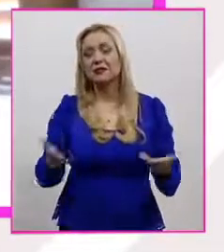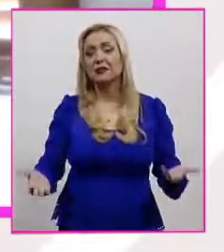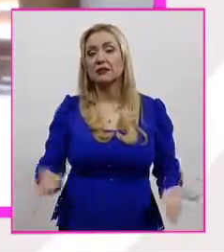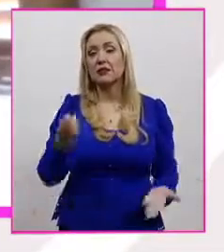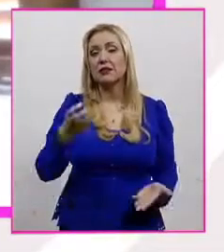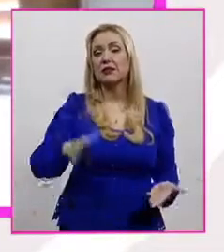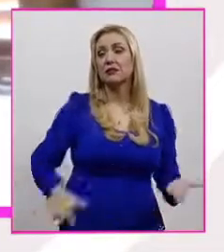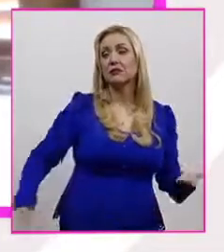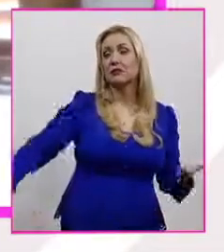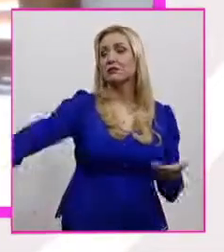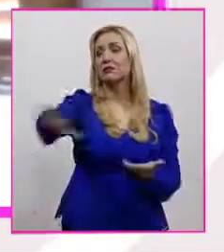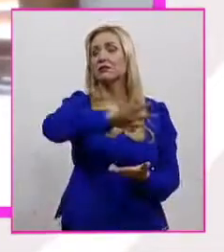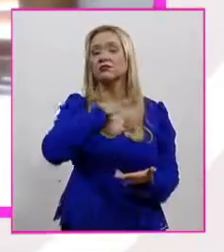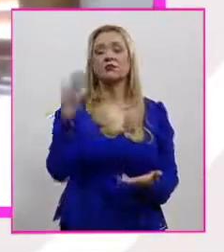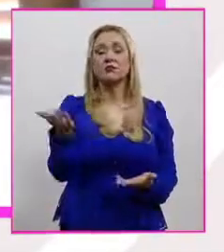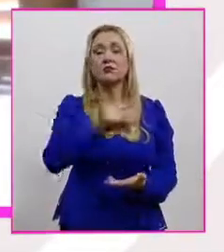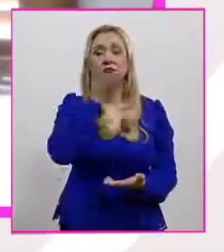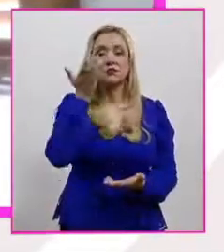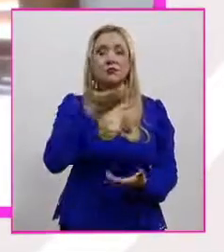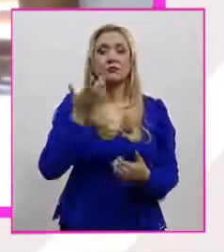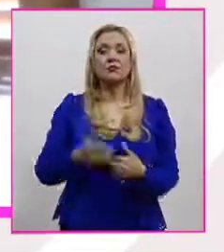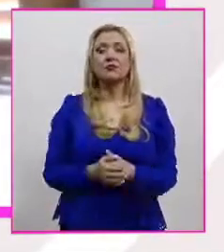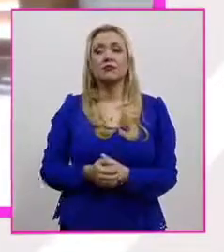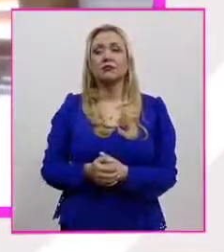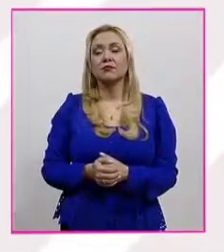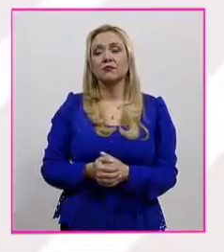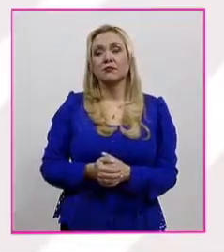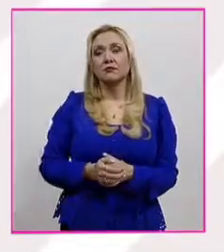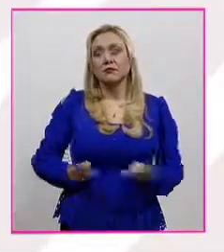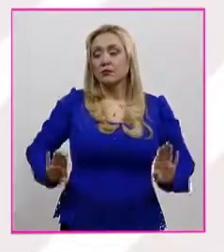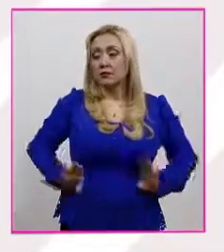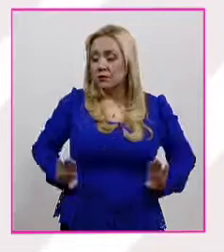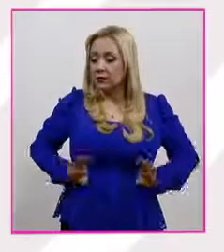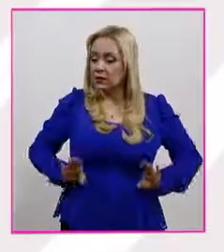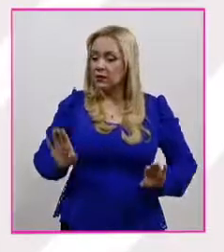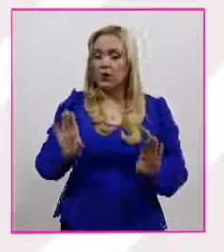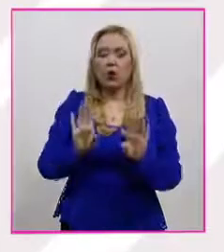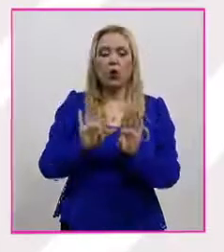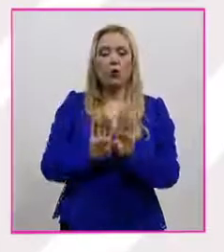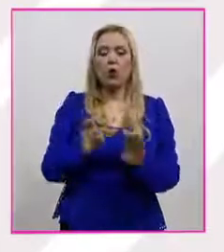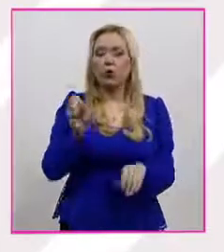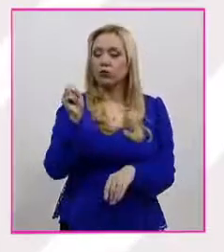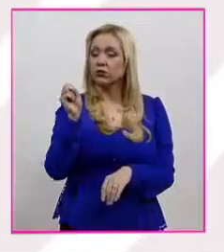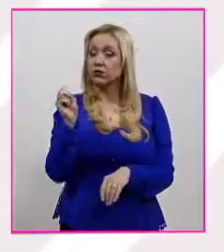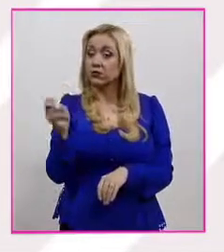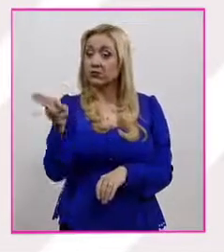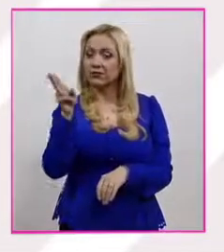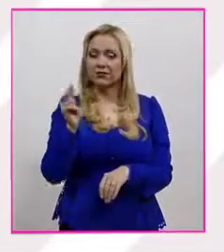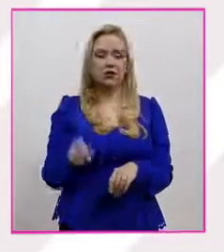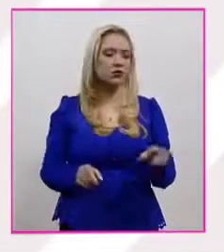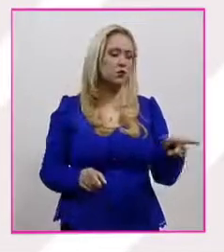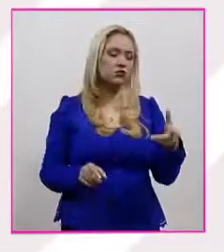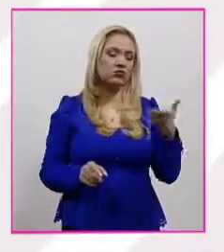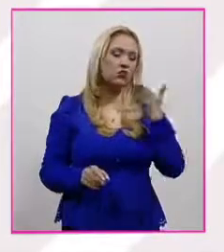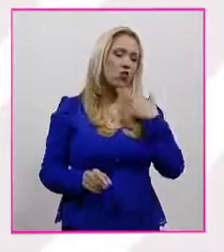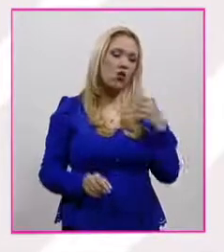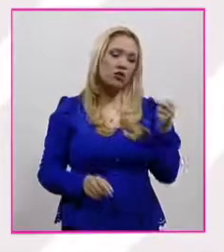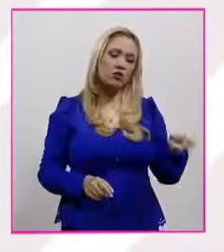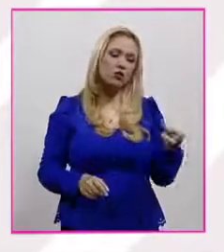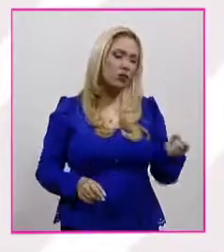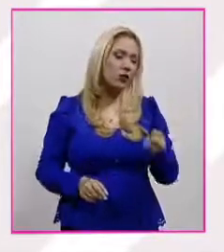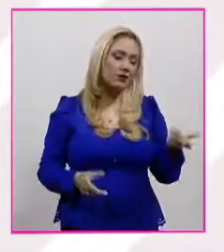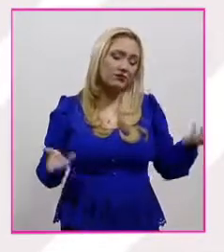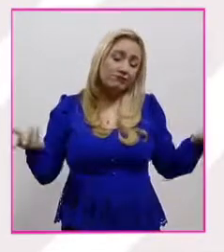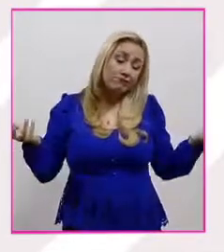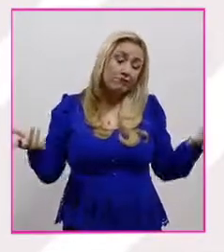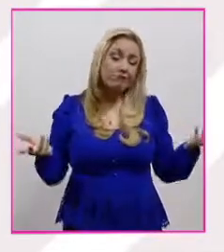una sociedad en donde ciertas características se privilegian más que otras, ya de por sí va a influir en qué tantos réditos puedes